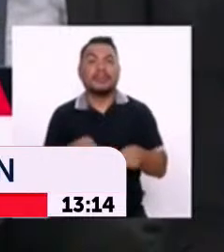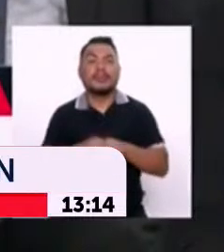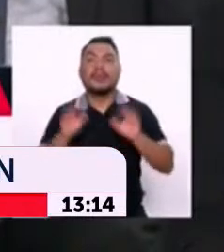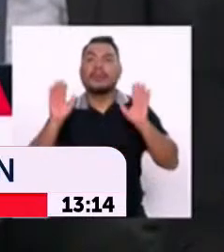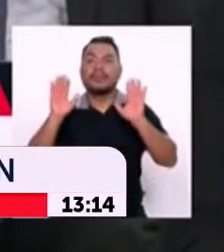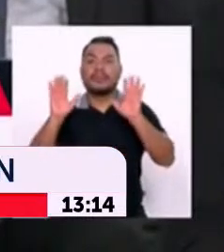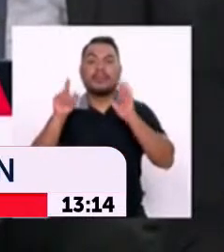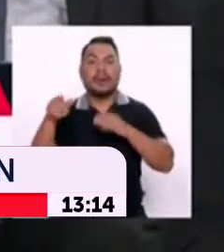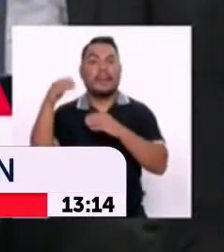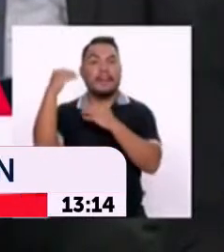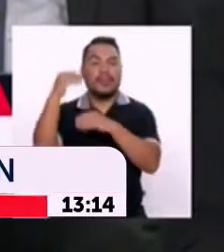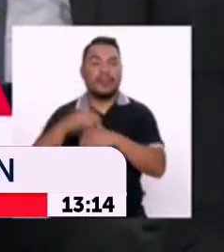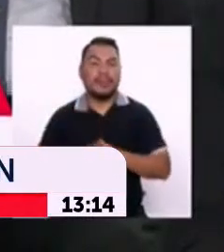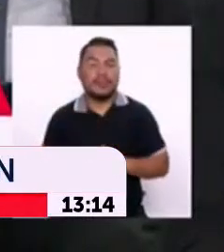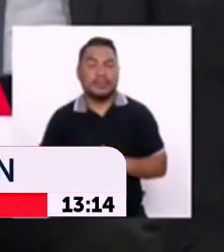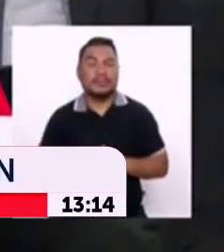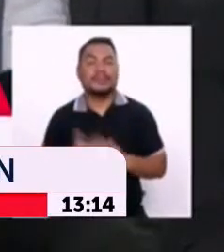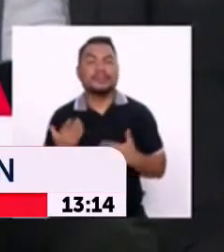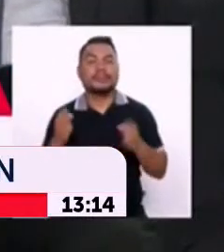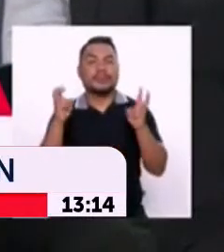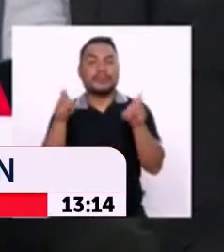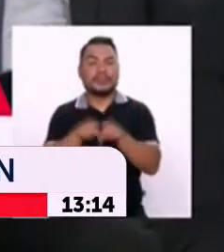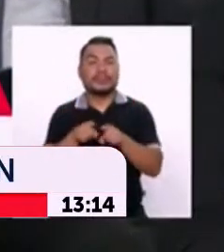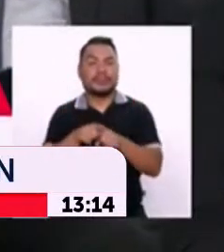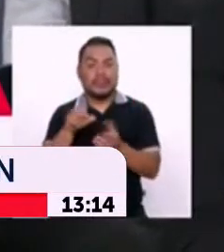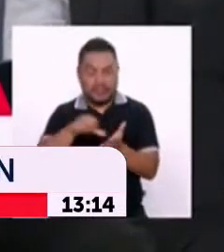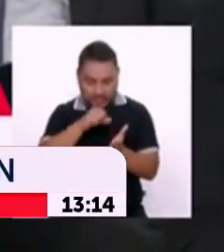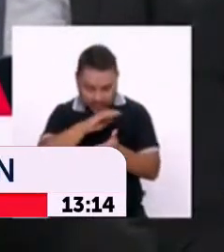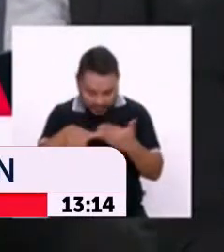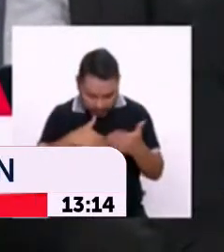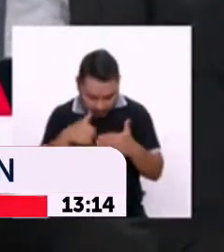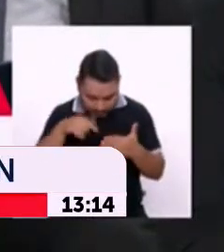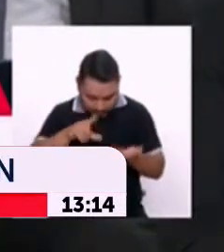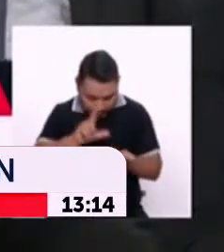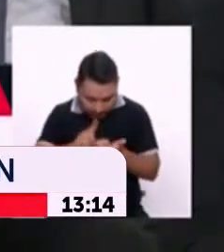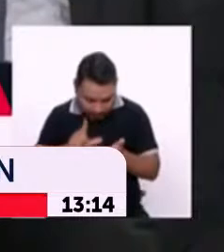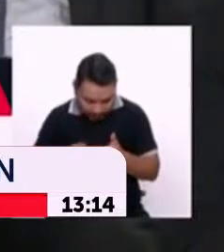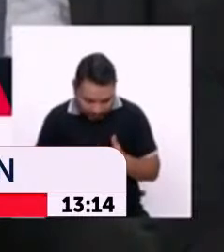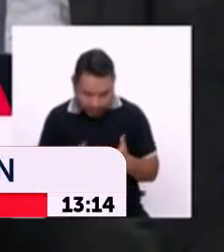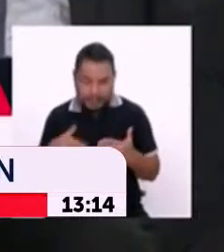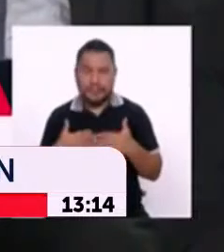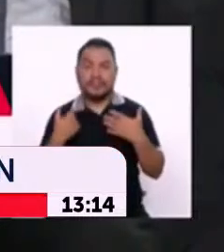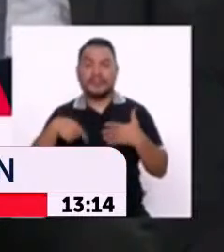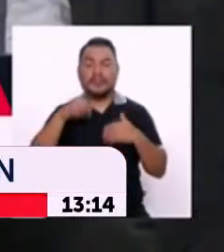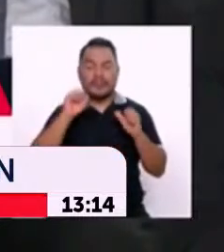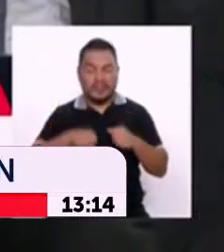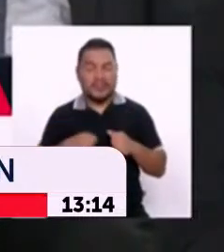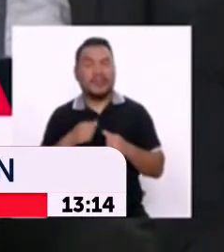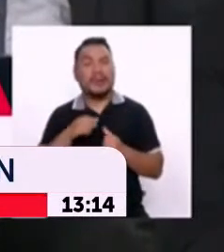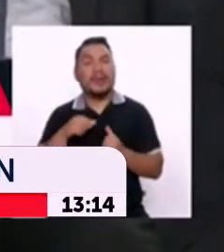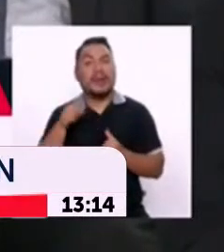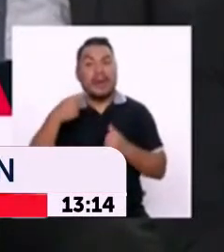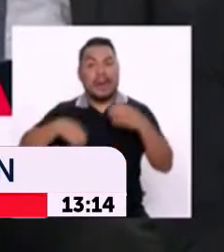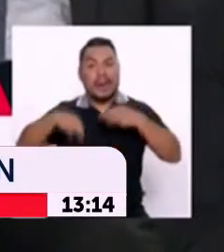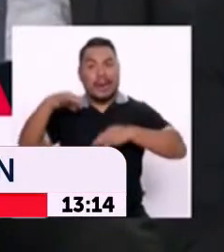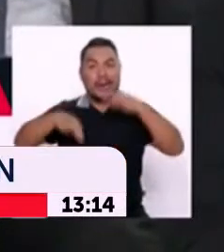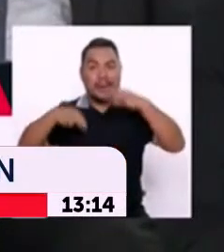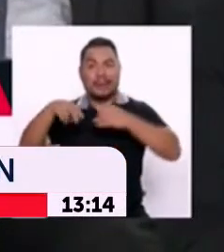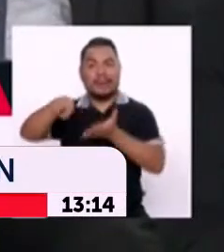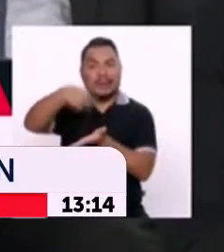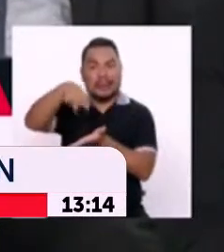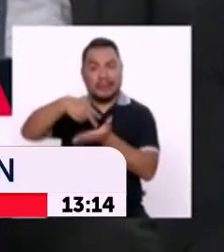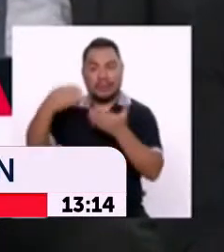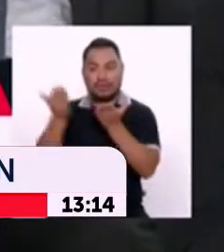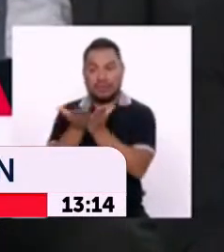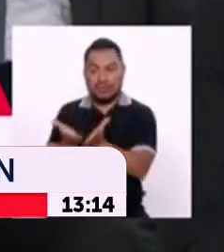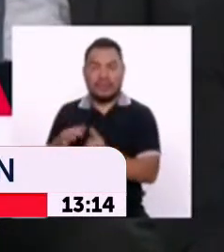de voleibol en Piura. Y en materia artística, que es acá en Lima, estamos con artes escénicas y